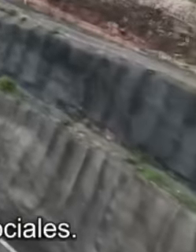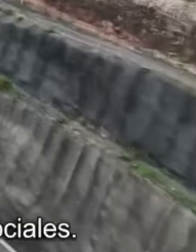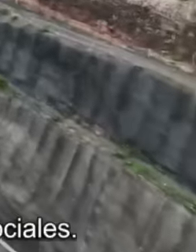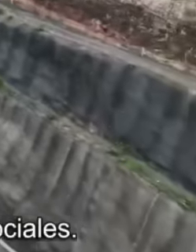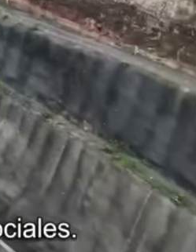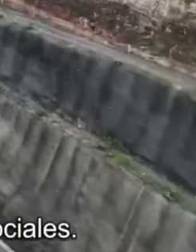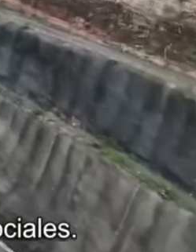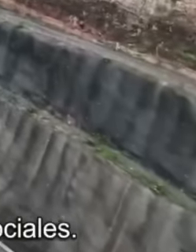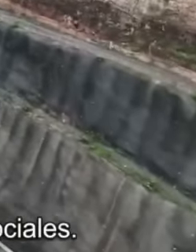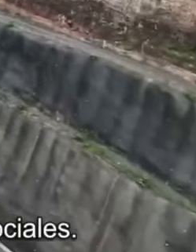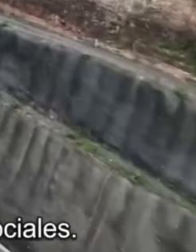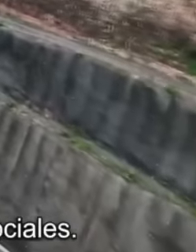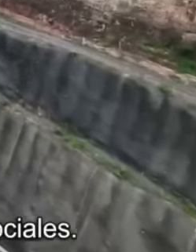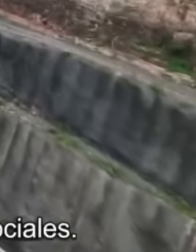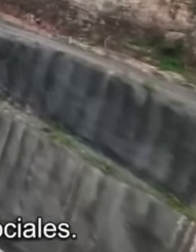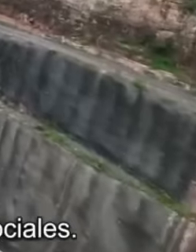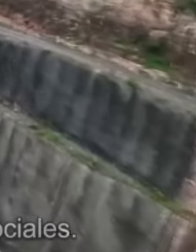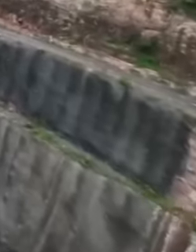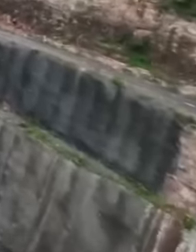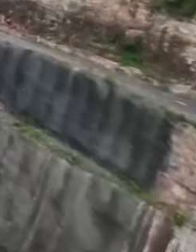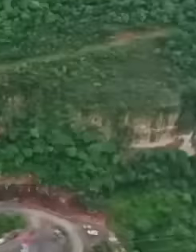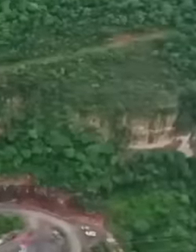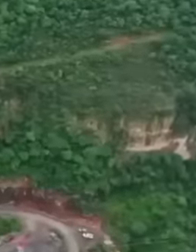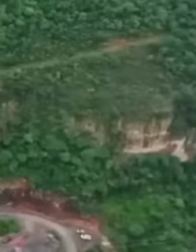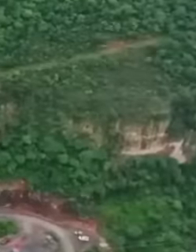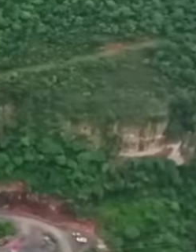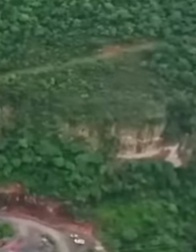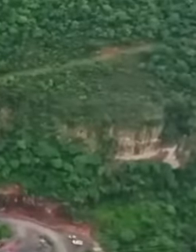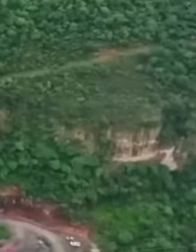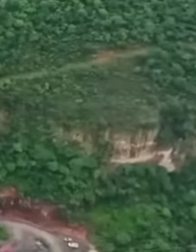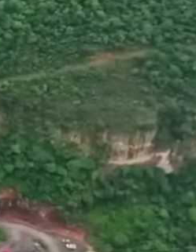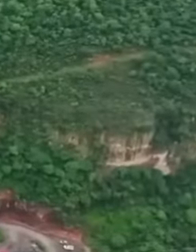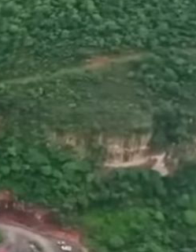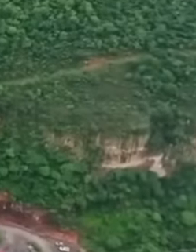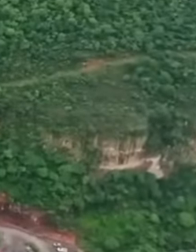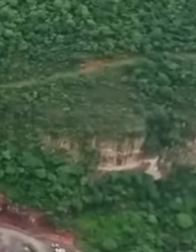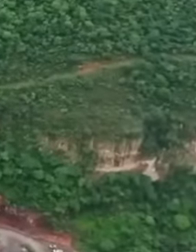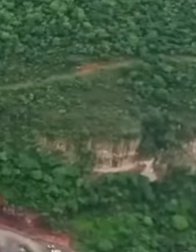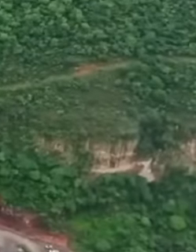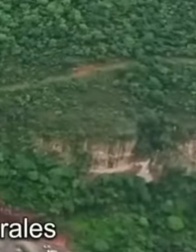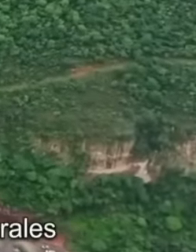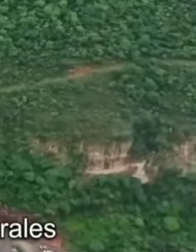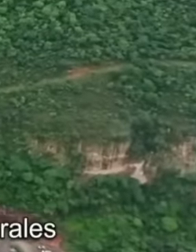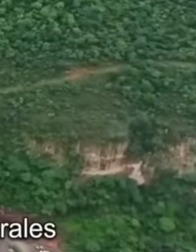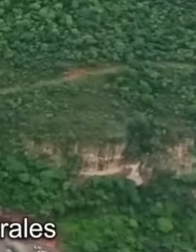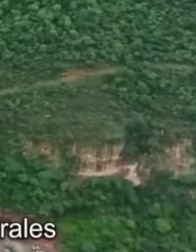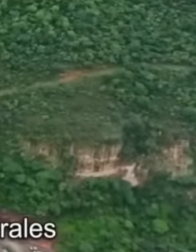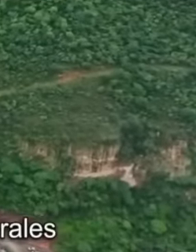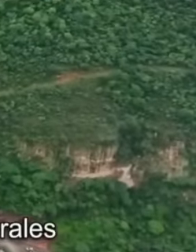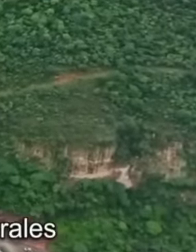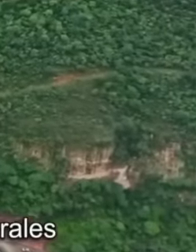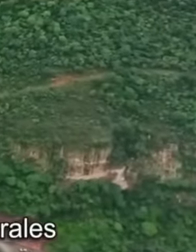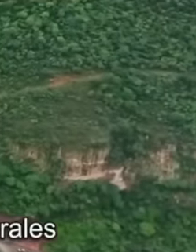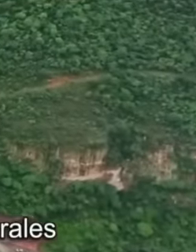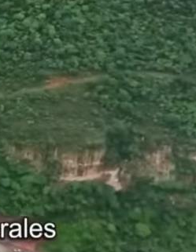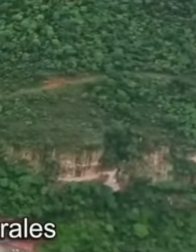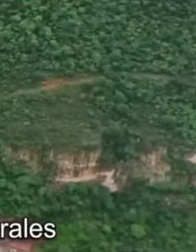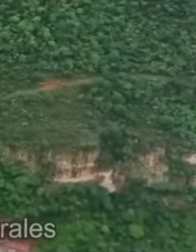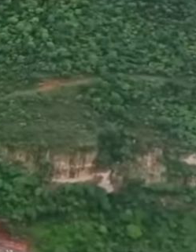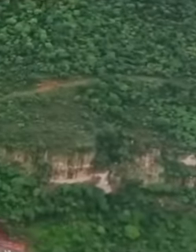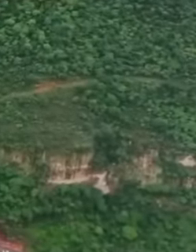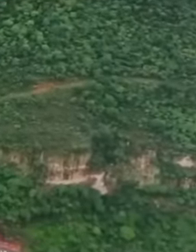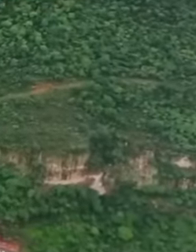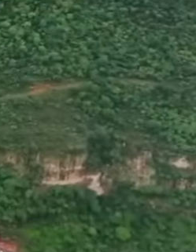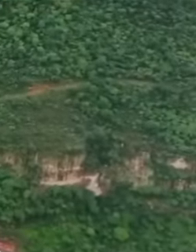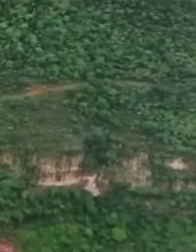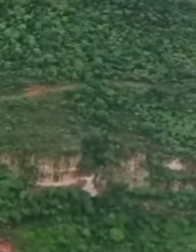obras tengan el respaldo de todos los actores sociales. Ejemplo de ello es la presa El Zapotillo, que fue abandonada por administraciones neoliberales